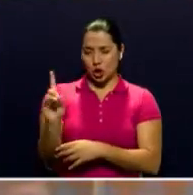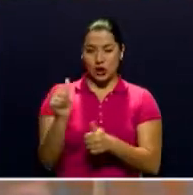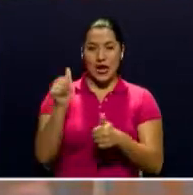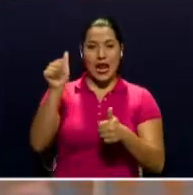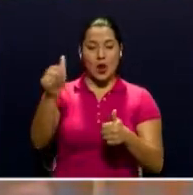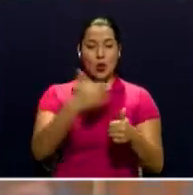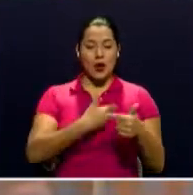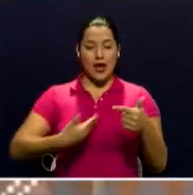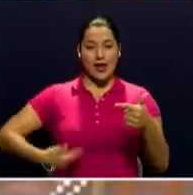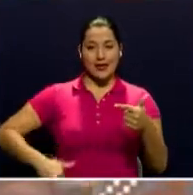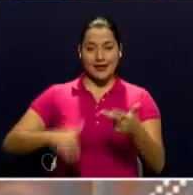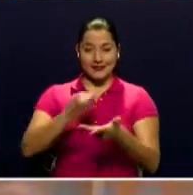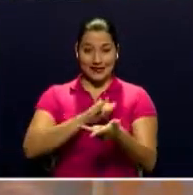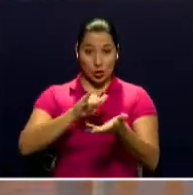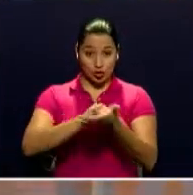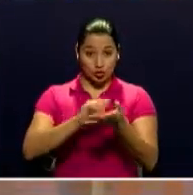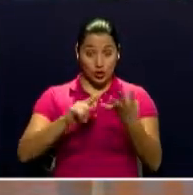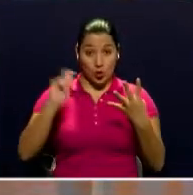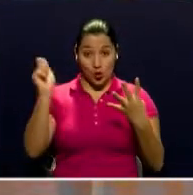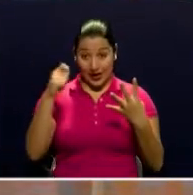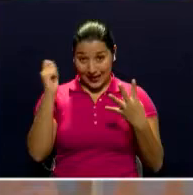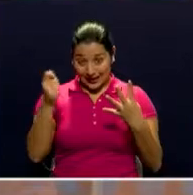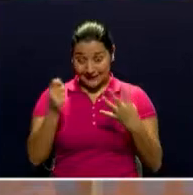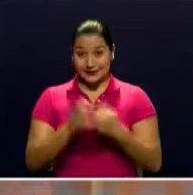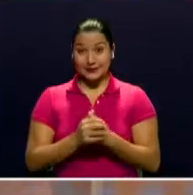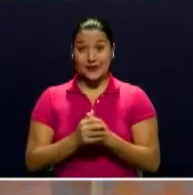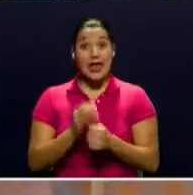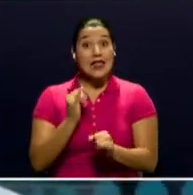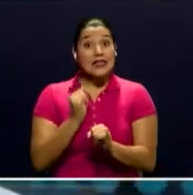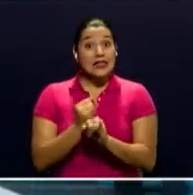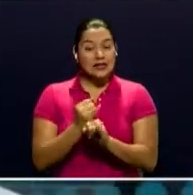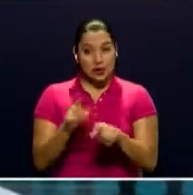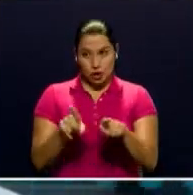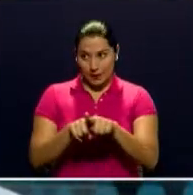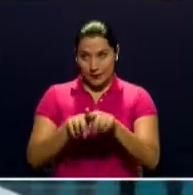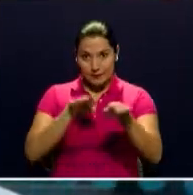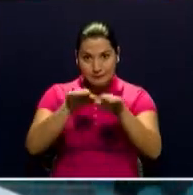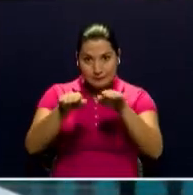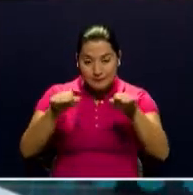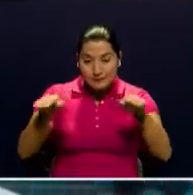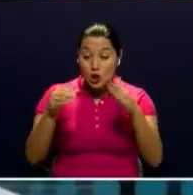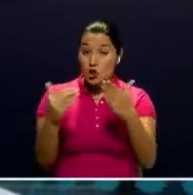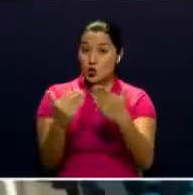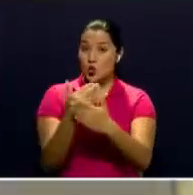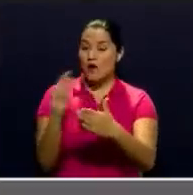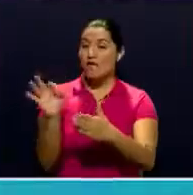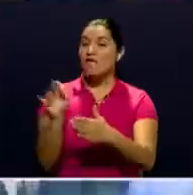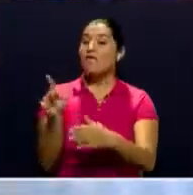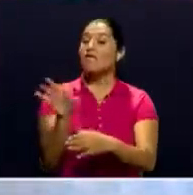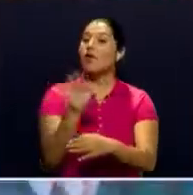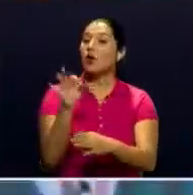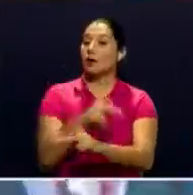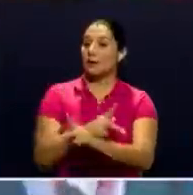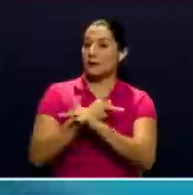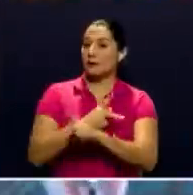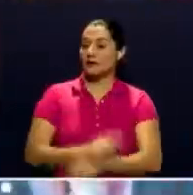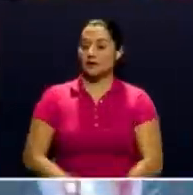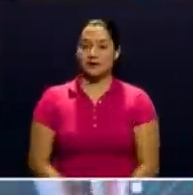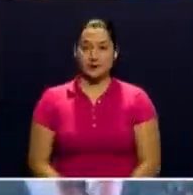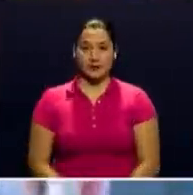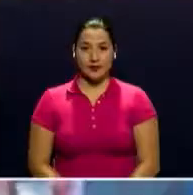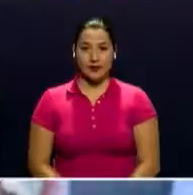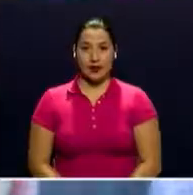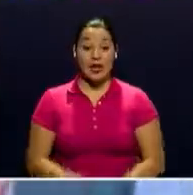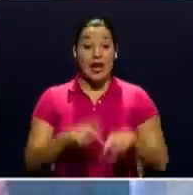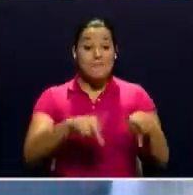Alajuela, Heredia, San José y Guanacaste. La institución también anunció nuevas medidas de prevención. Los